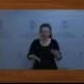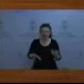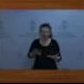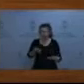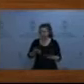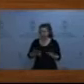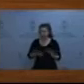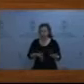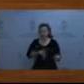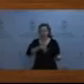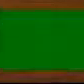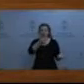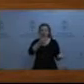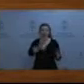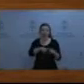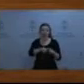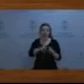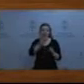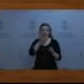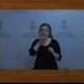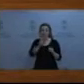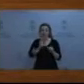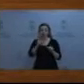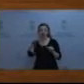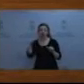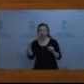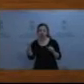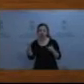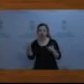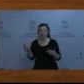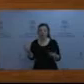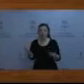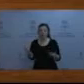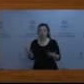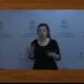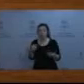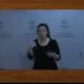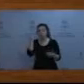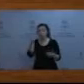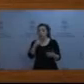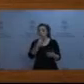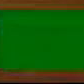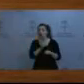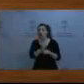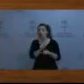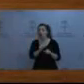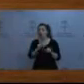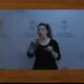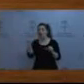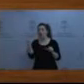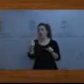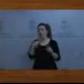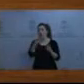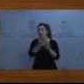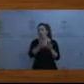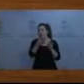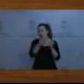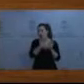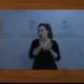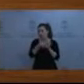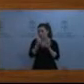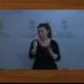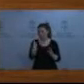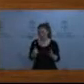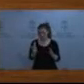la interpelación anterior. Creo que algún portavoz anterior ya hizo referencia a ello, pero creo que